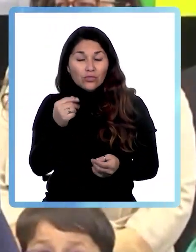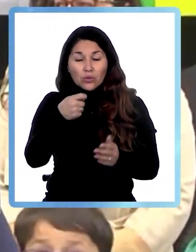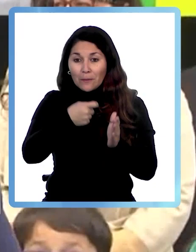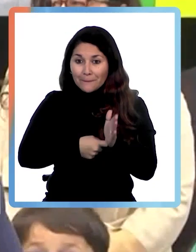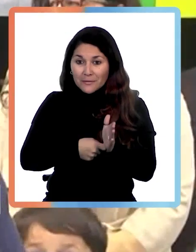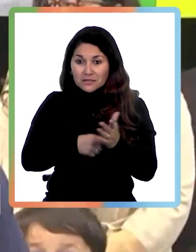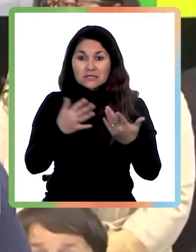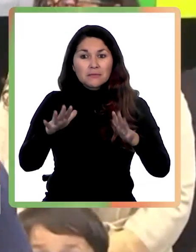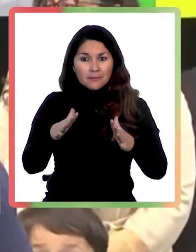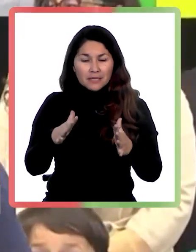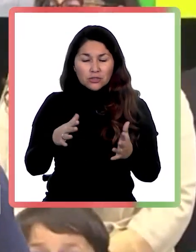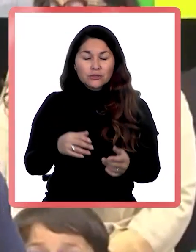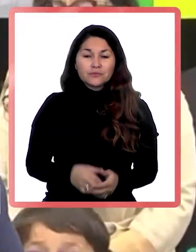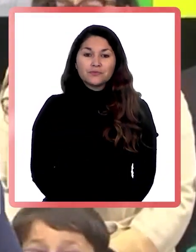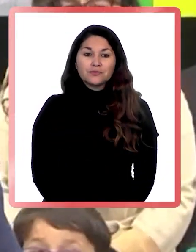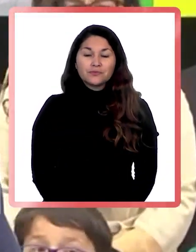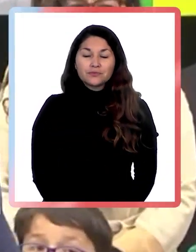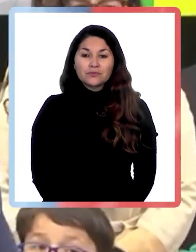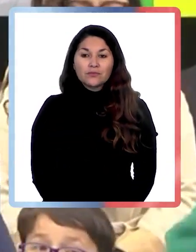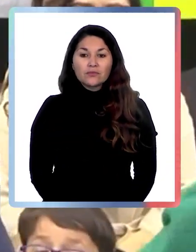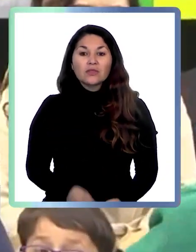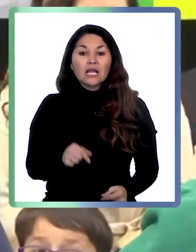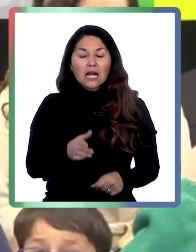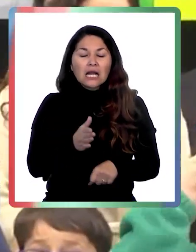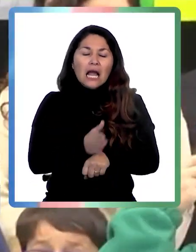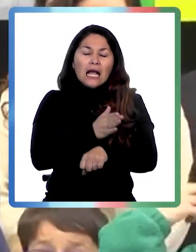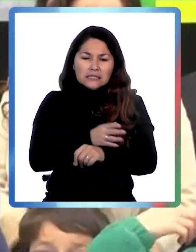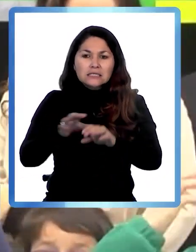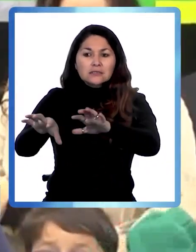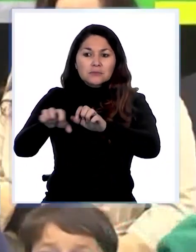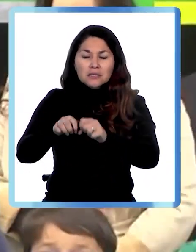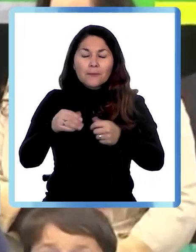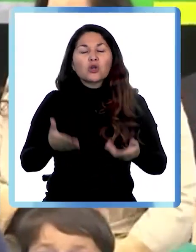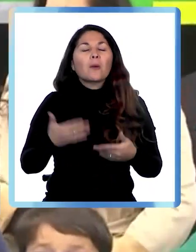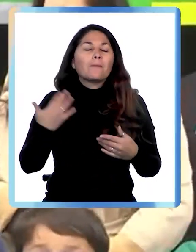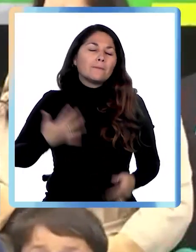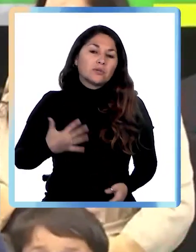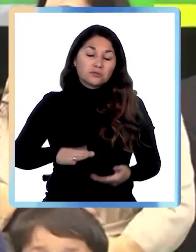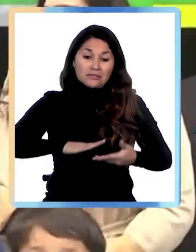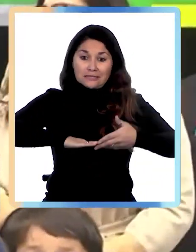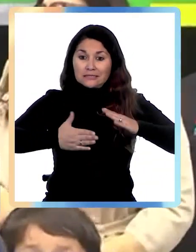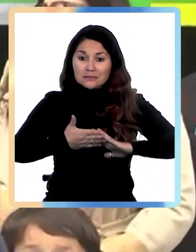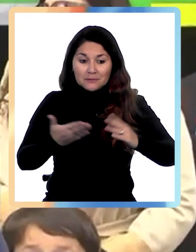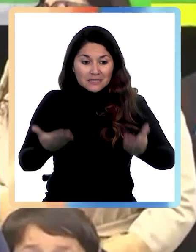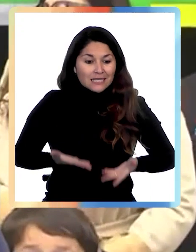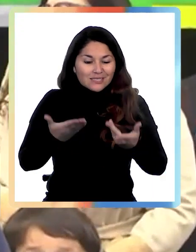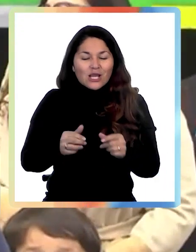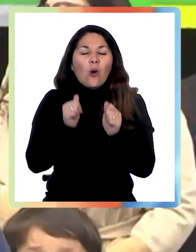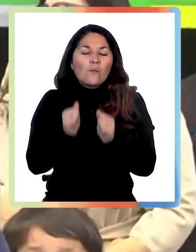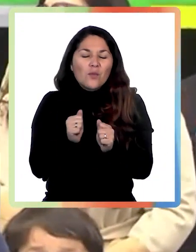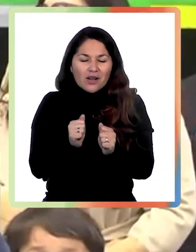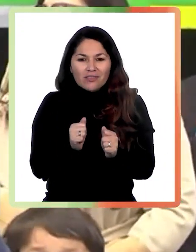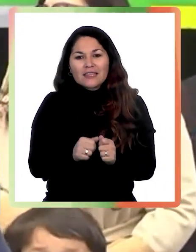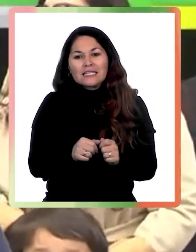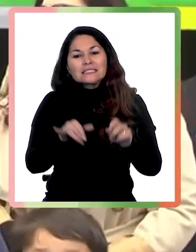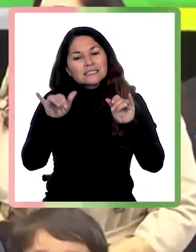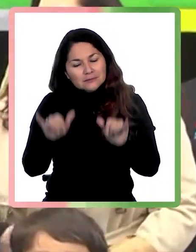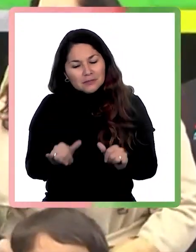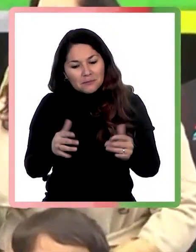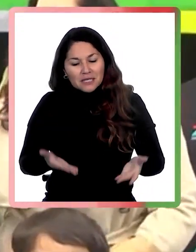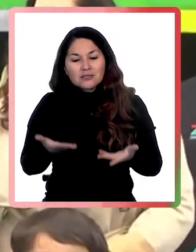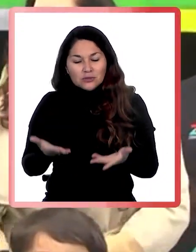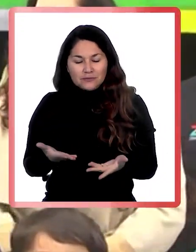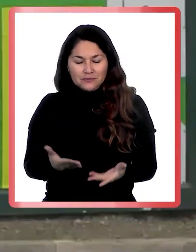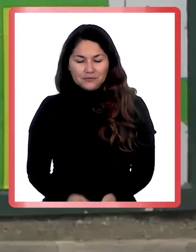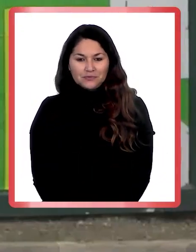retirando una vez a la semana y cuando se llena eh antes también retiramos antes lo importante es que la comunidad cuando se acerque a este punto siempre encuentre el espacio para